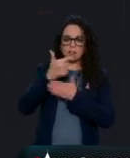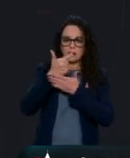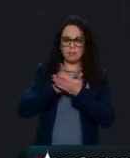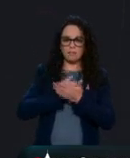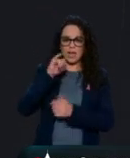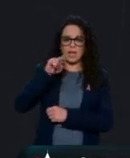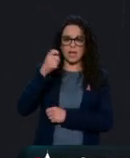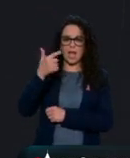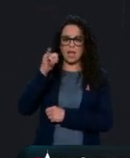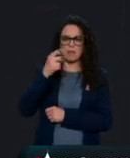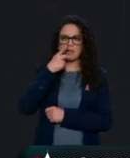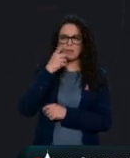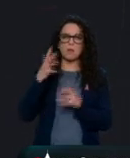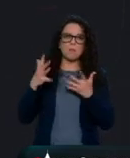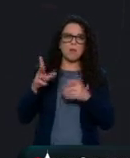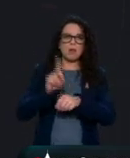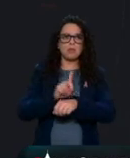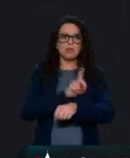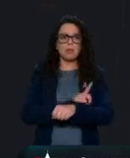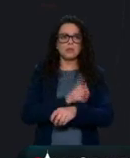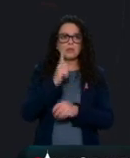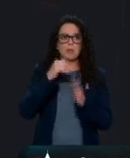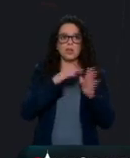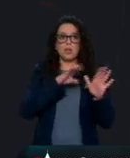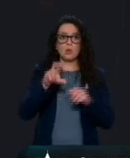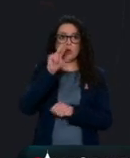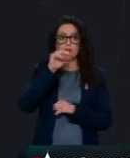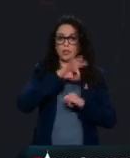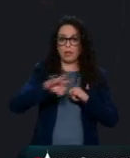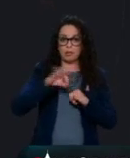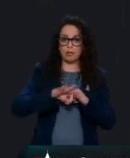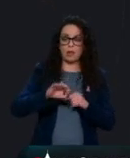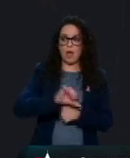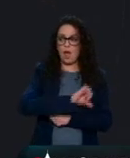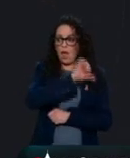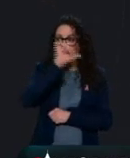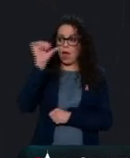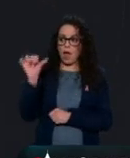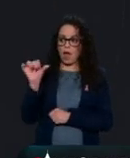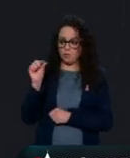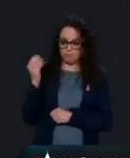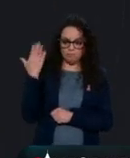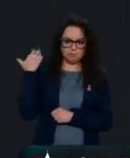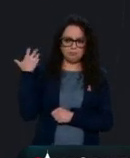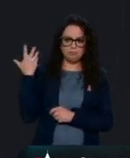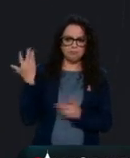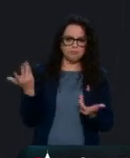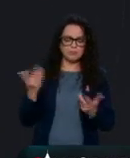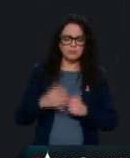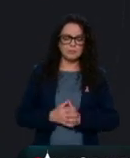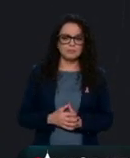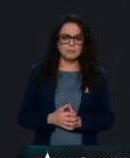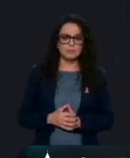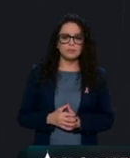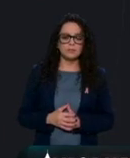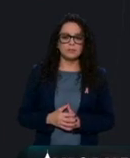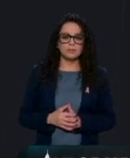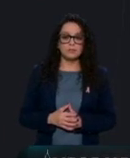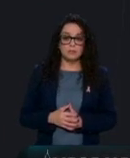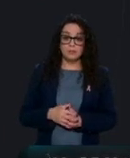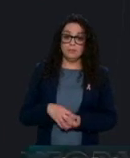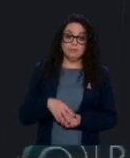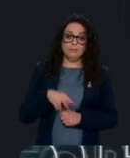más o menos los datos son desde finales de los 80s hasta épocas más actuales. Y pues resulta